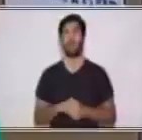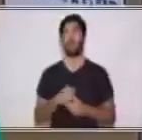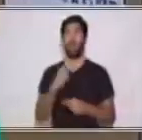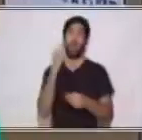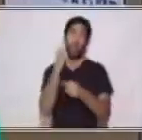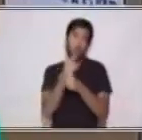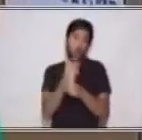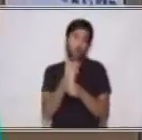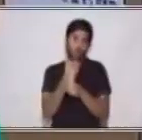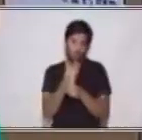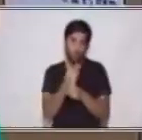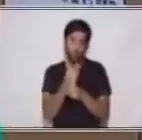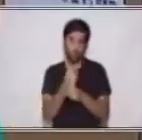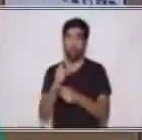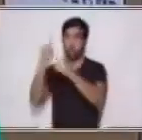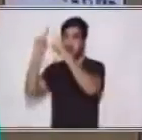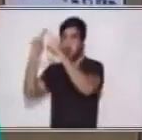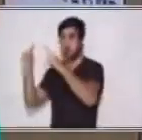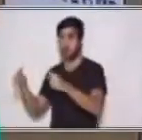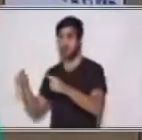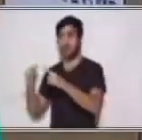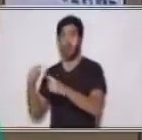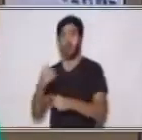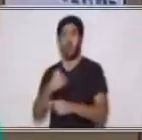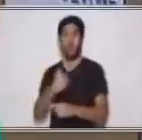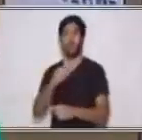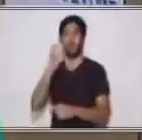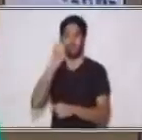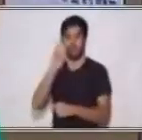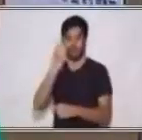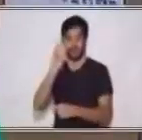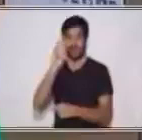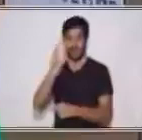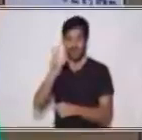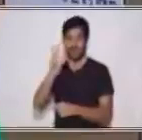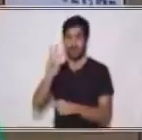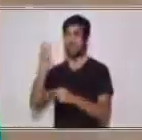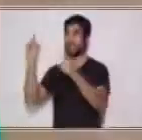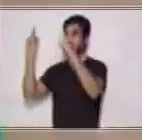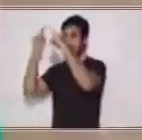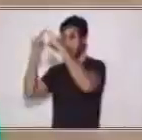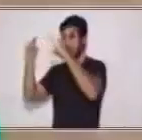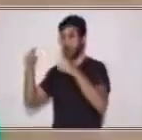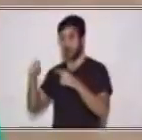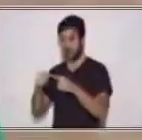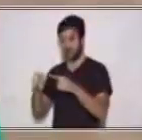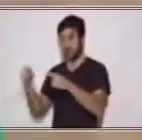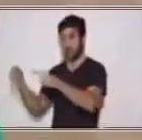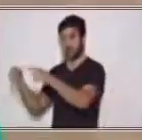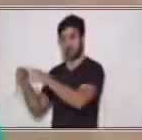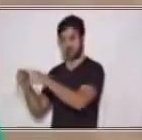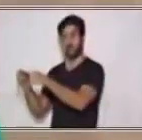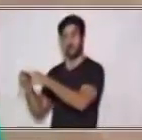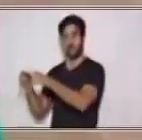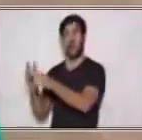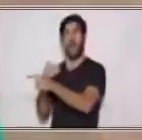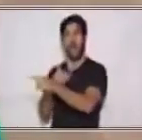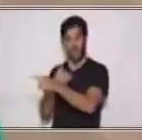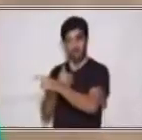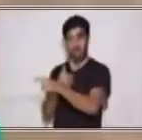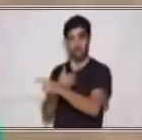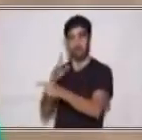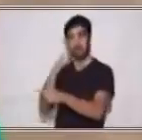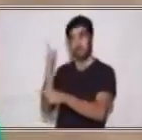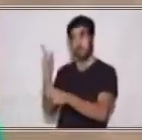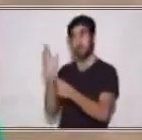Correcto, el triángulo posee 3 esquinas. Eso es algo comprobable, lo podemos ver al momento